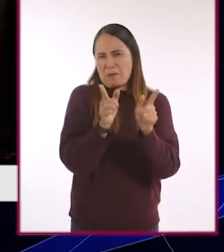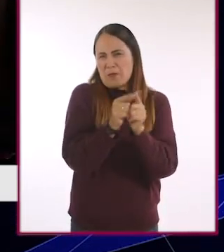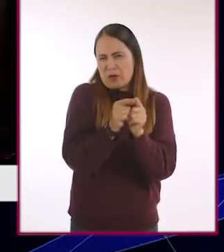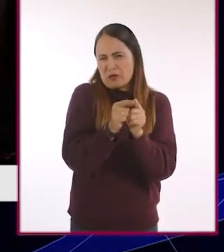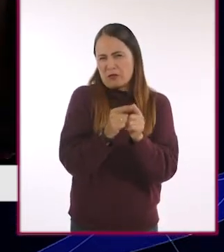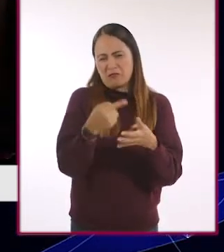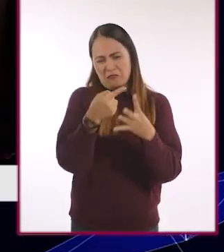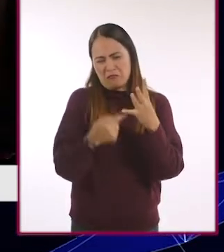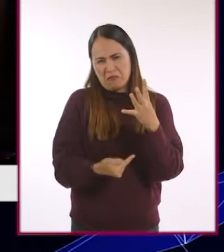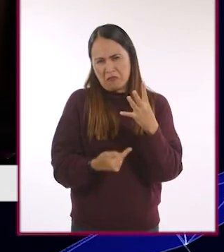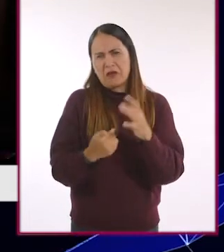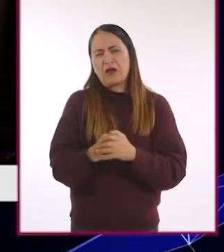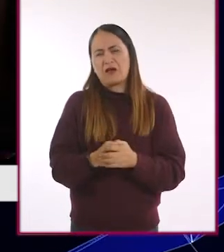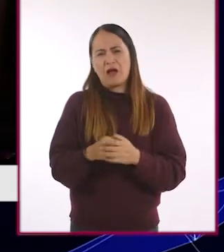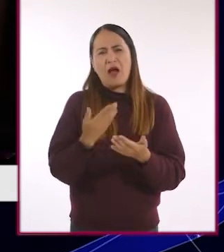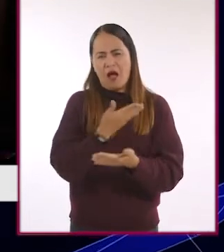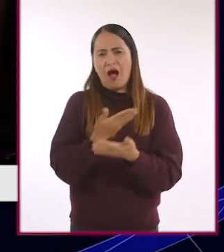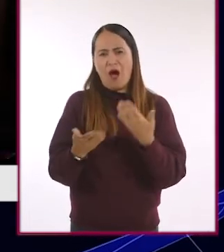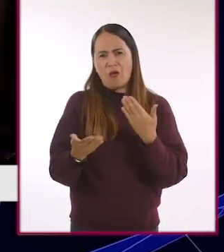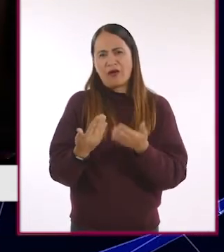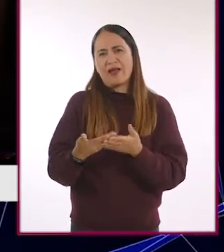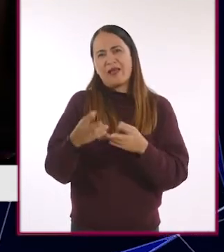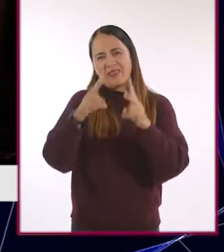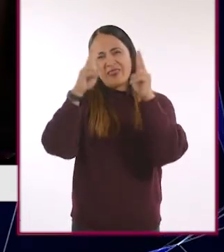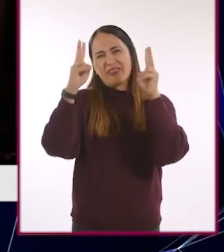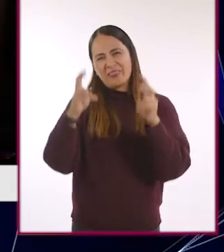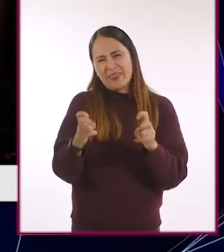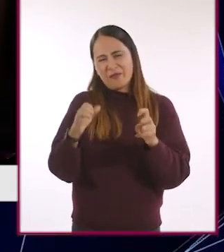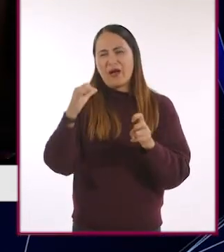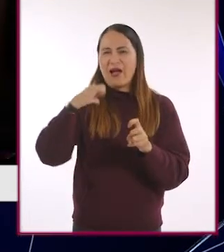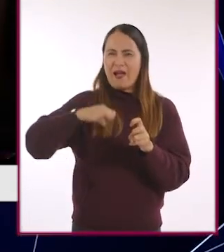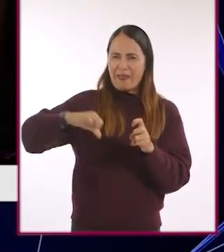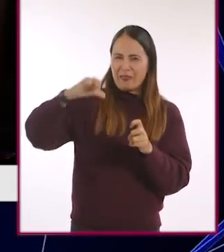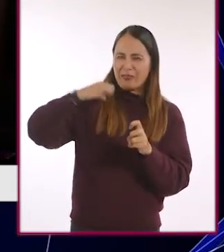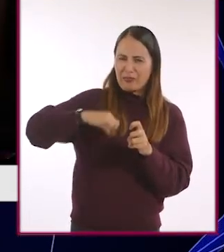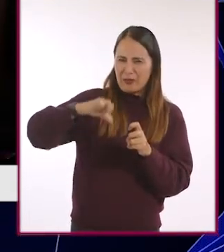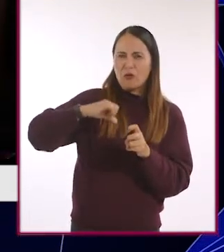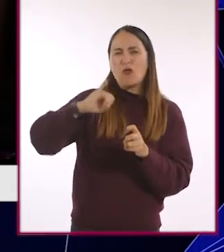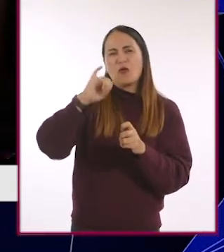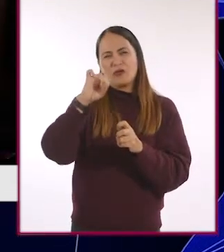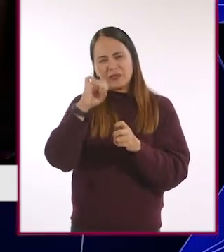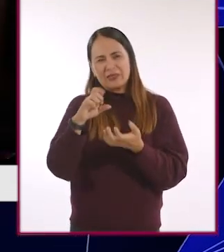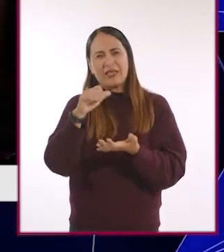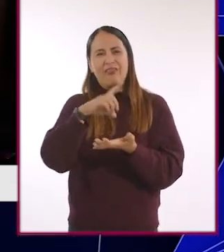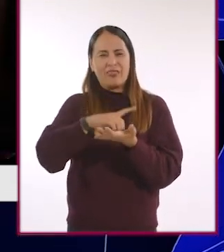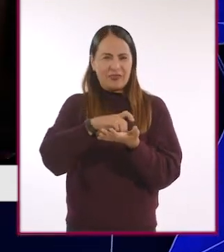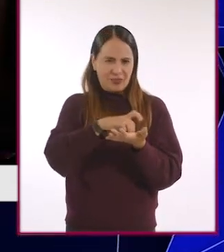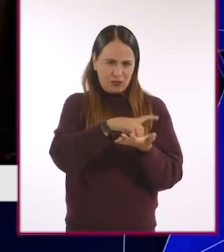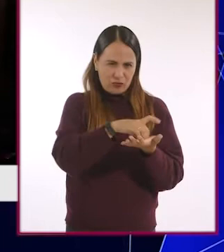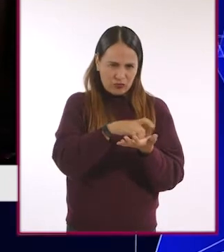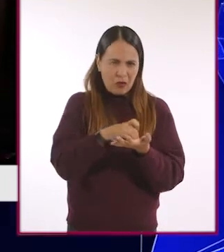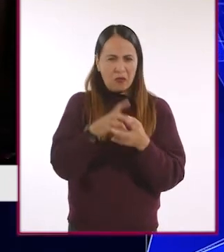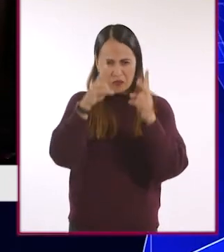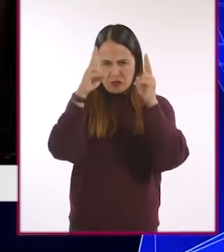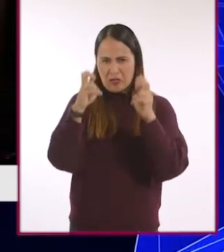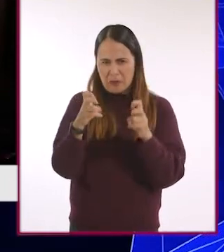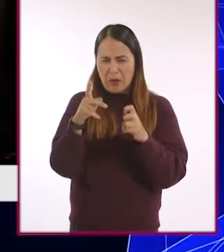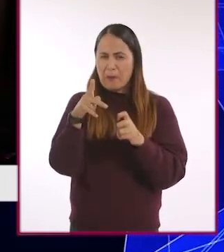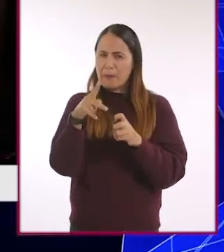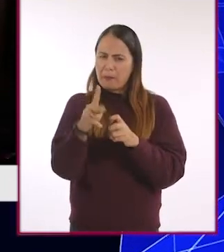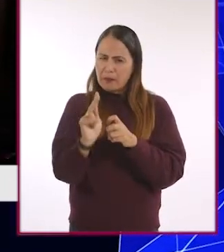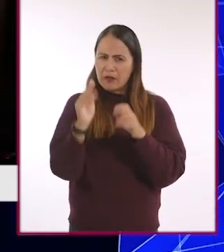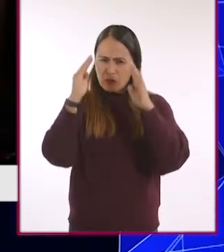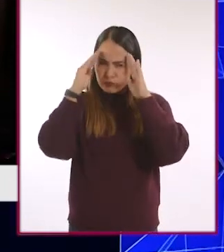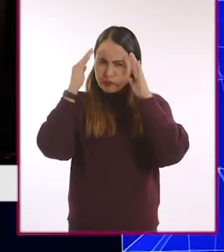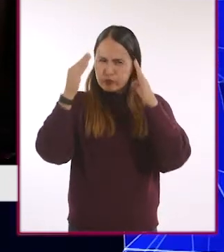actualmente tienen como ese corte antiguo, ¿no? En donde te hablaban, sí, de los dinosaurios y todo esto, pero el corte